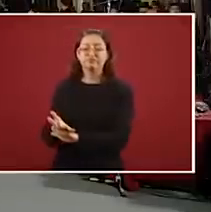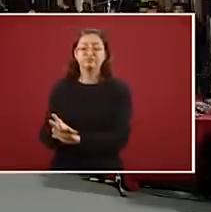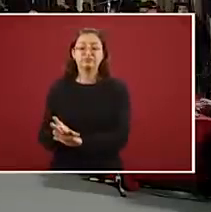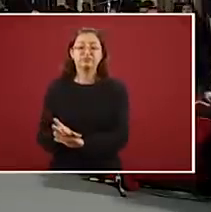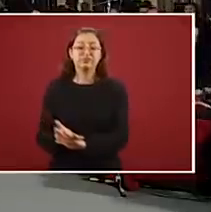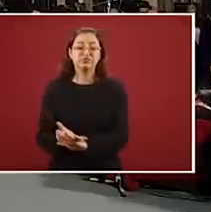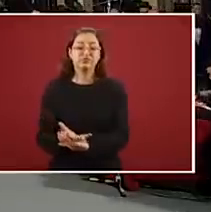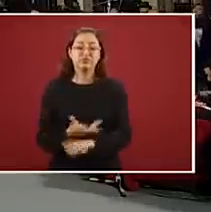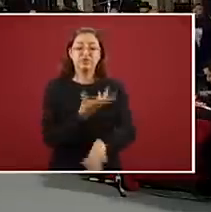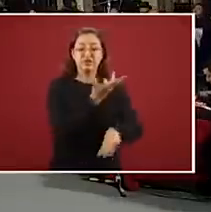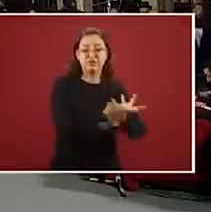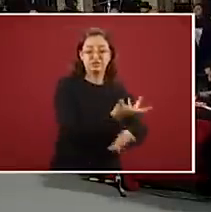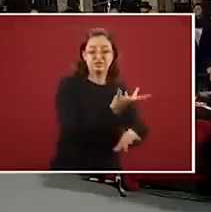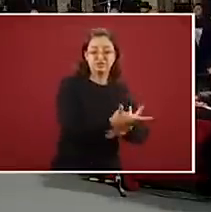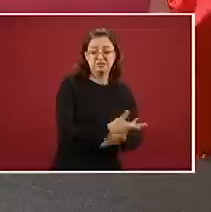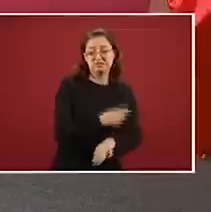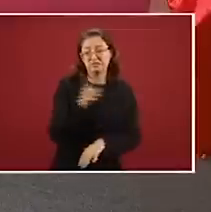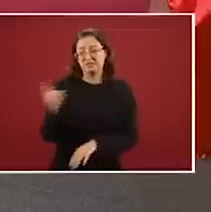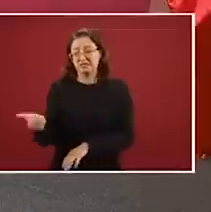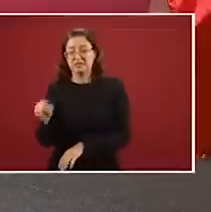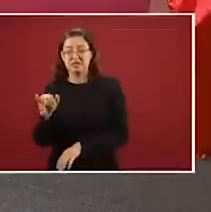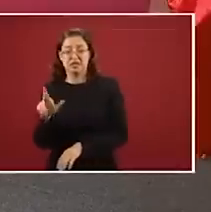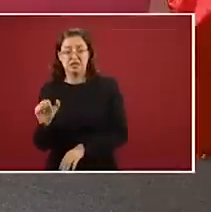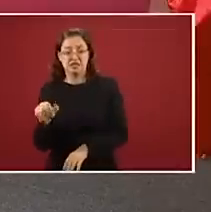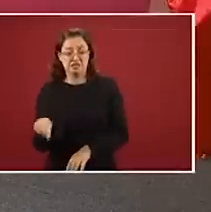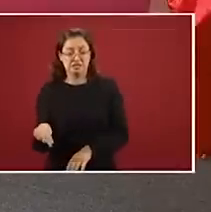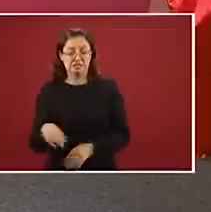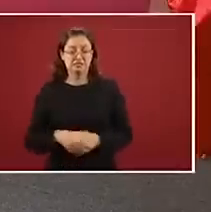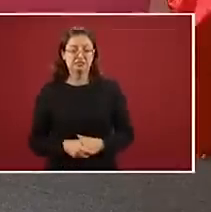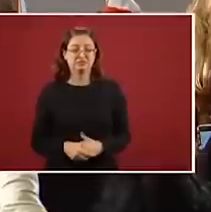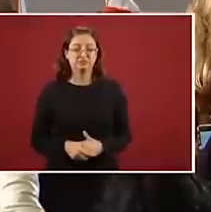de Estados Unidos e Irán.